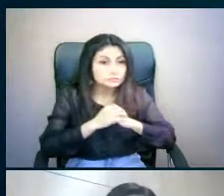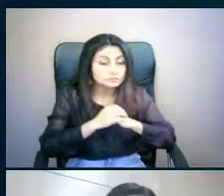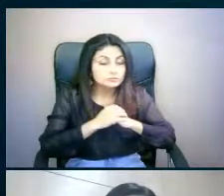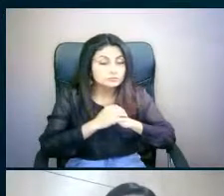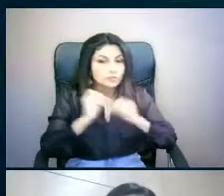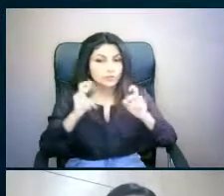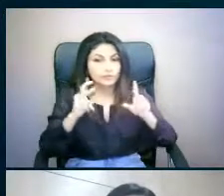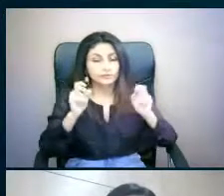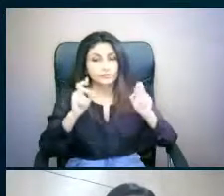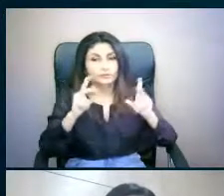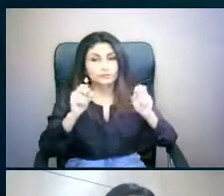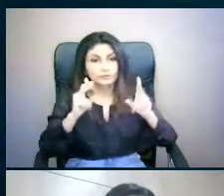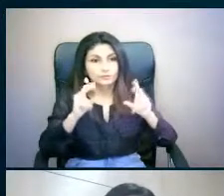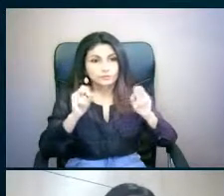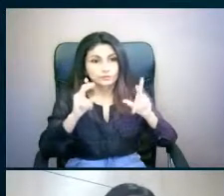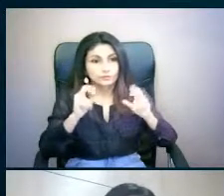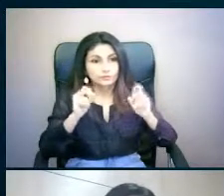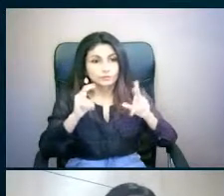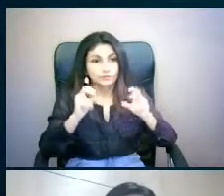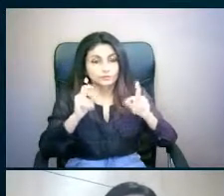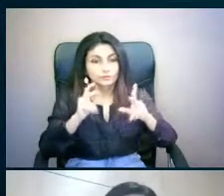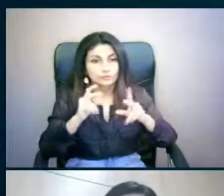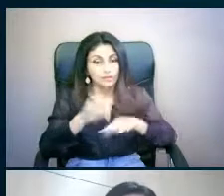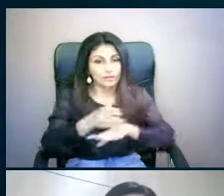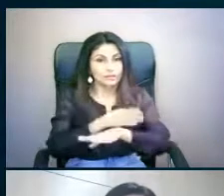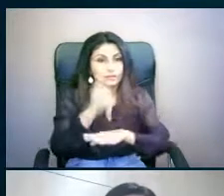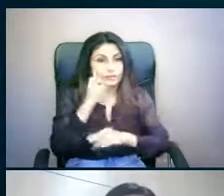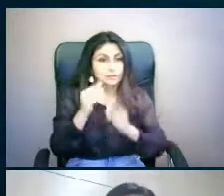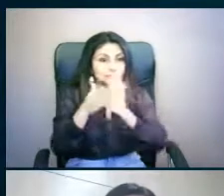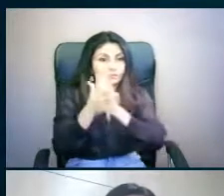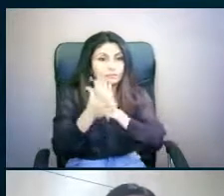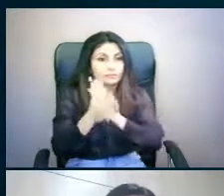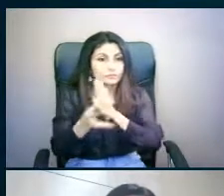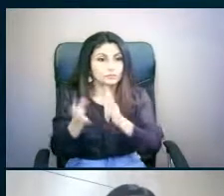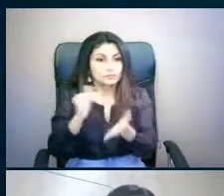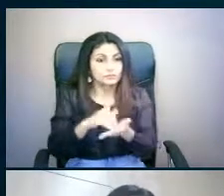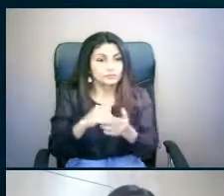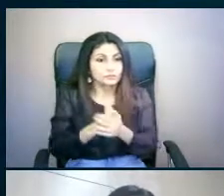Ok. Listo. No, regresa al anterior. Ok.